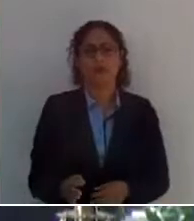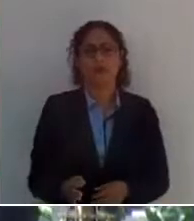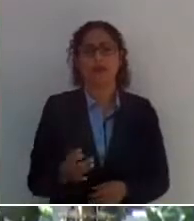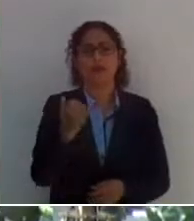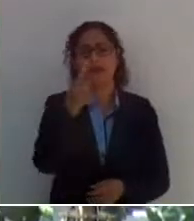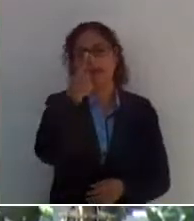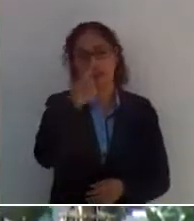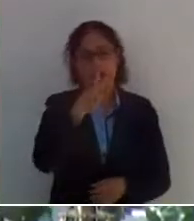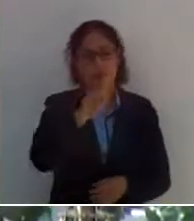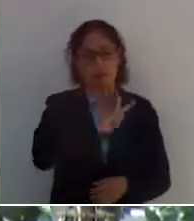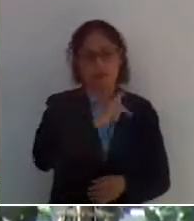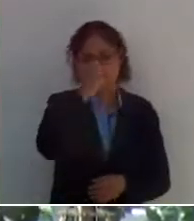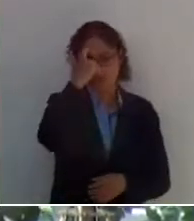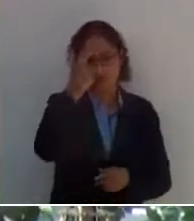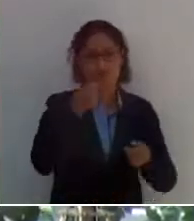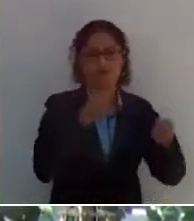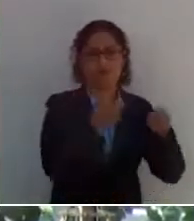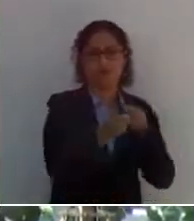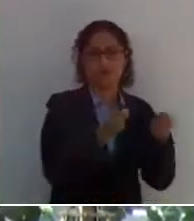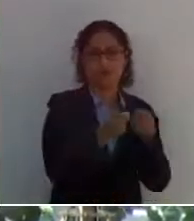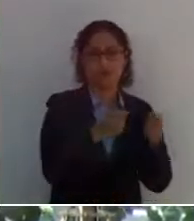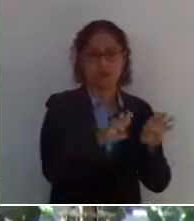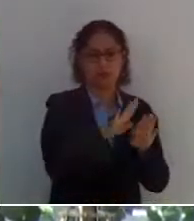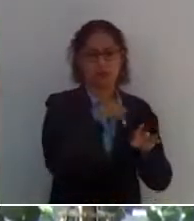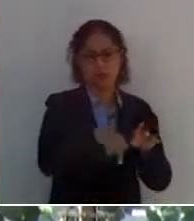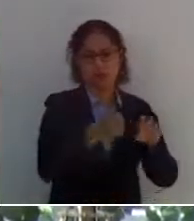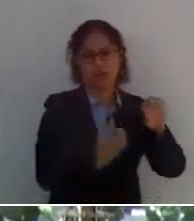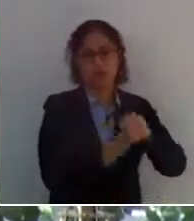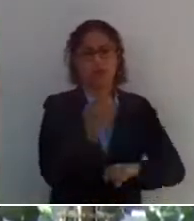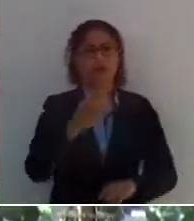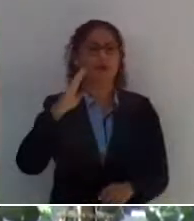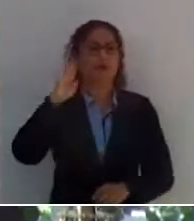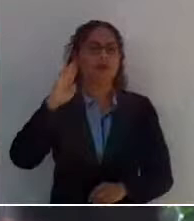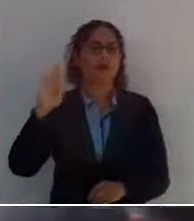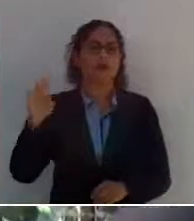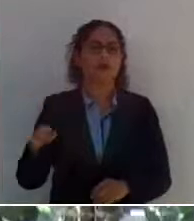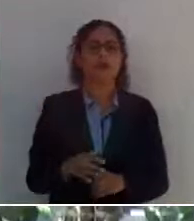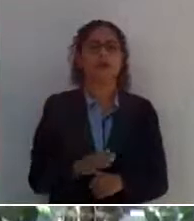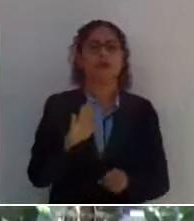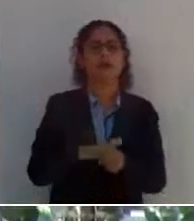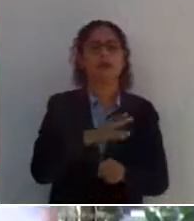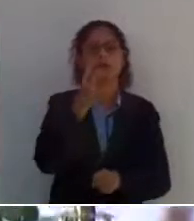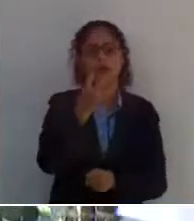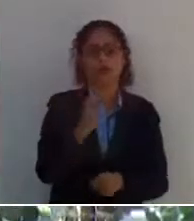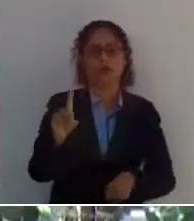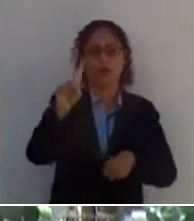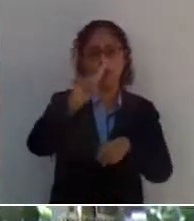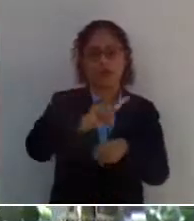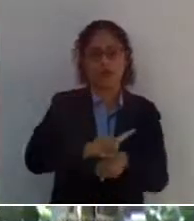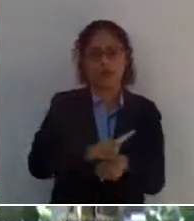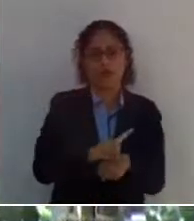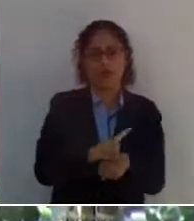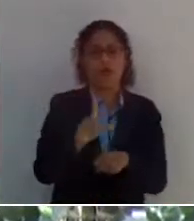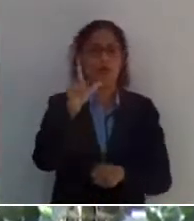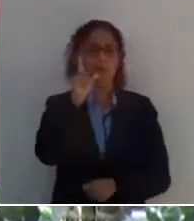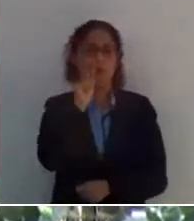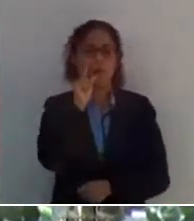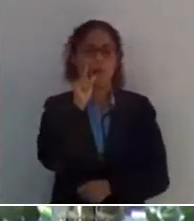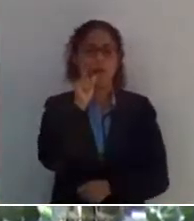en la estrategia que se implementa en el estado de Michoacán. Por ello, En el Día del Marco del